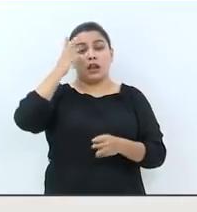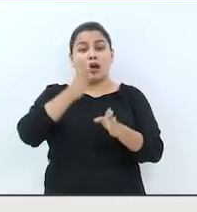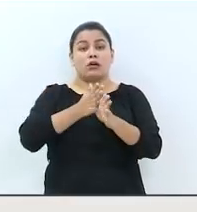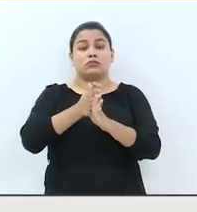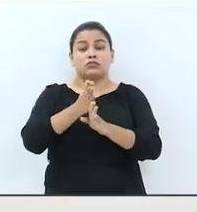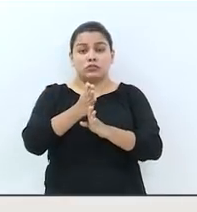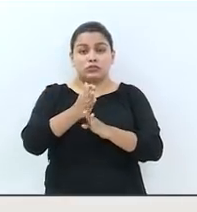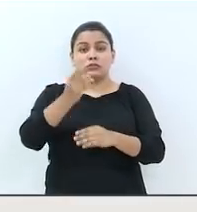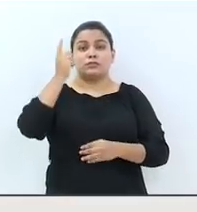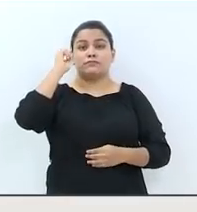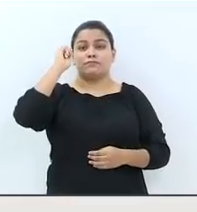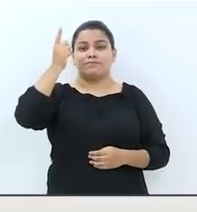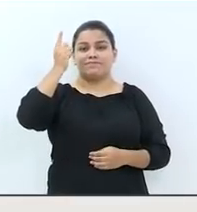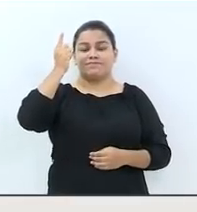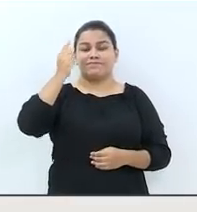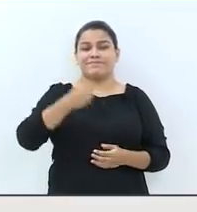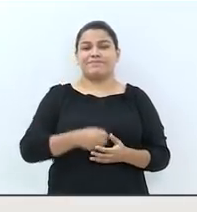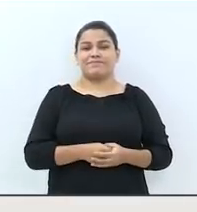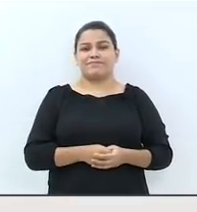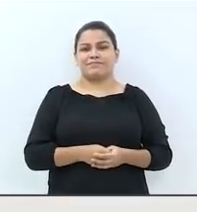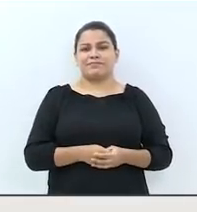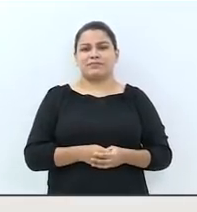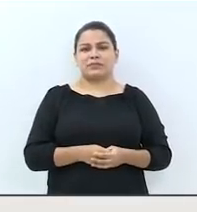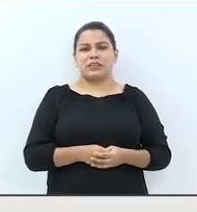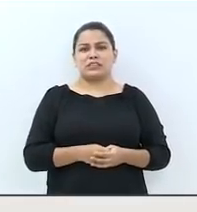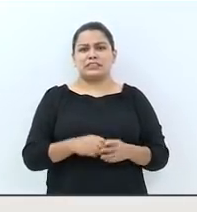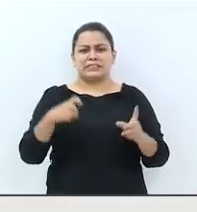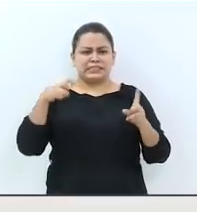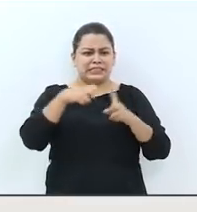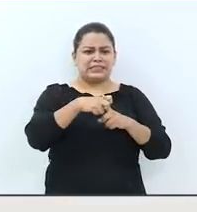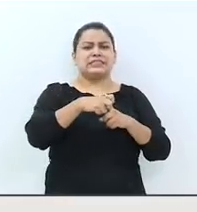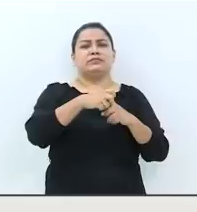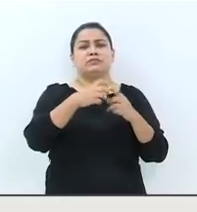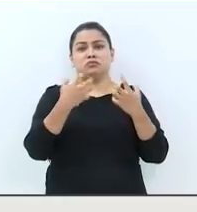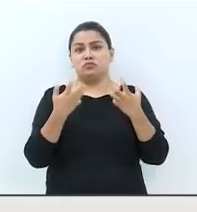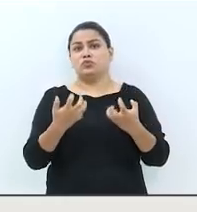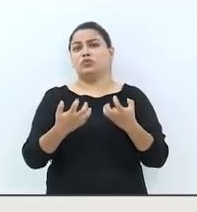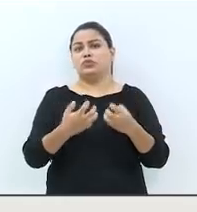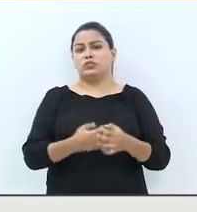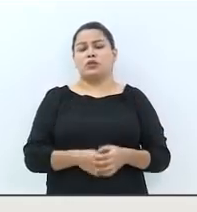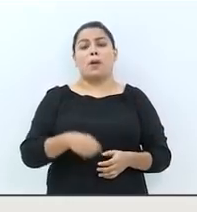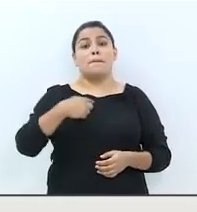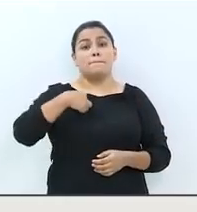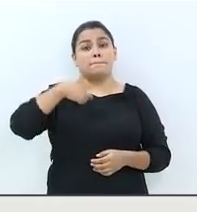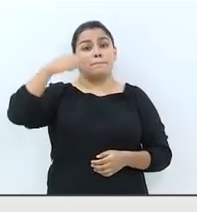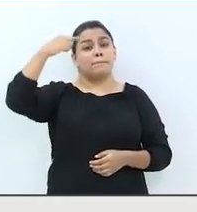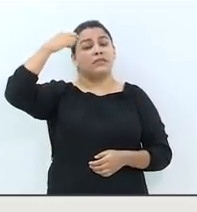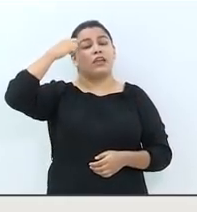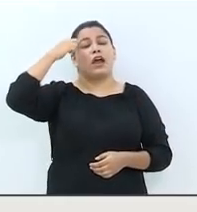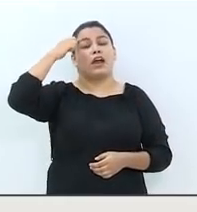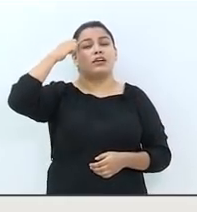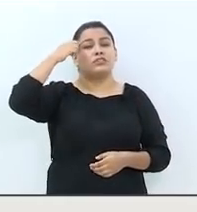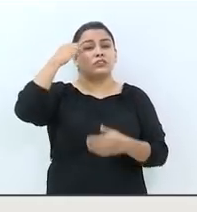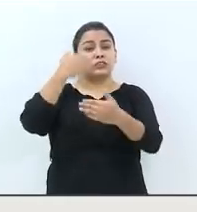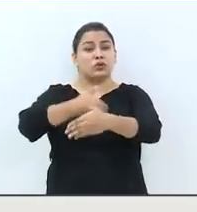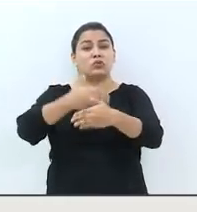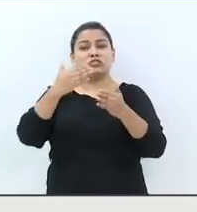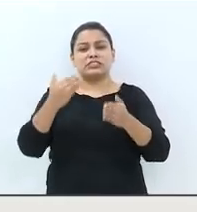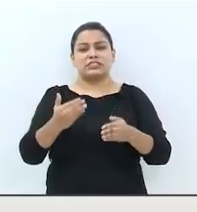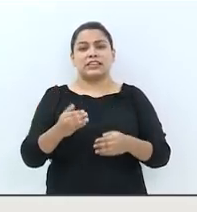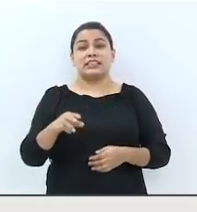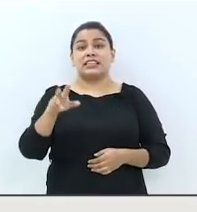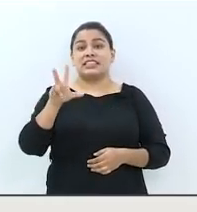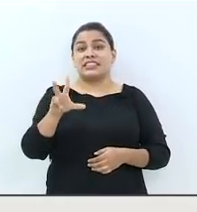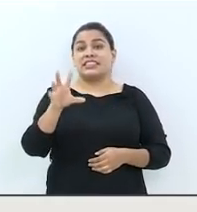docente, o sea, demasiado es retadora, es desafiante. Imagínense a un docente en un aula con 30